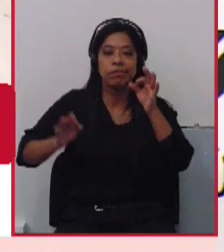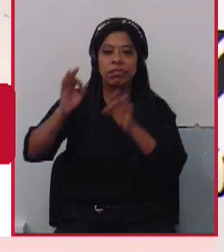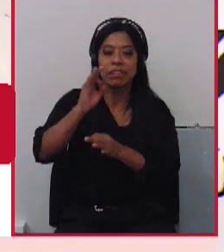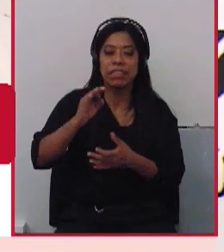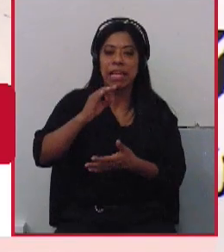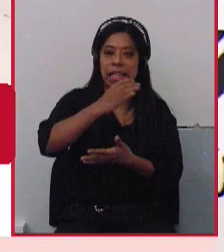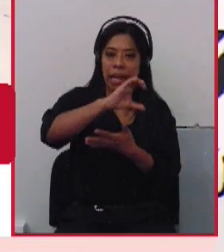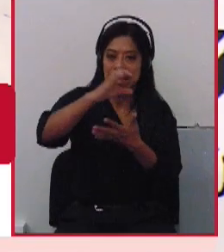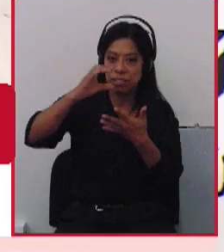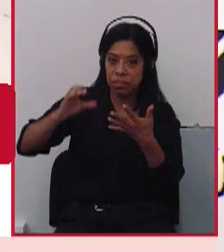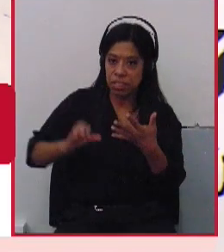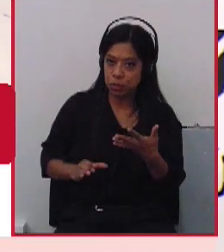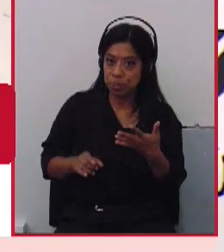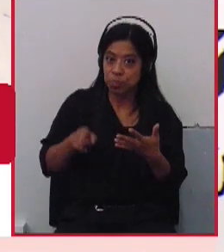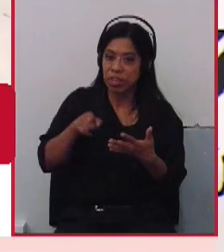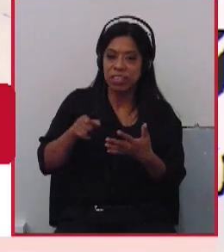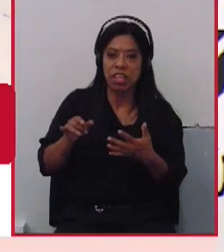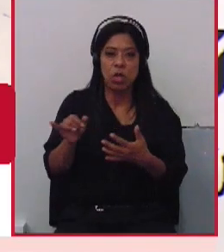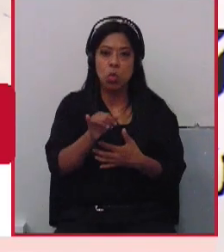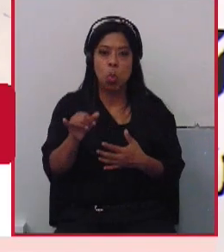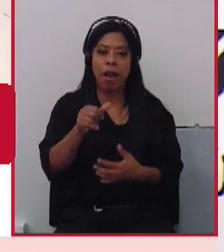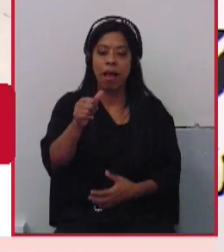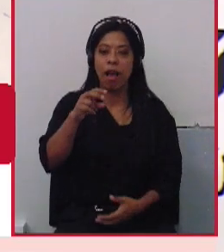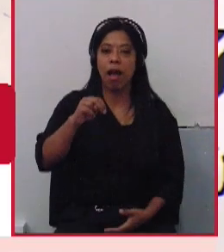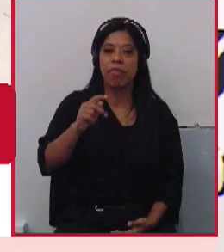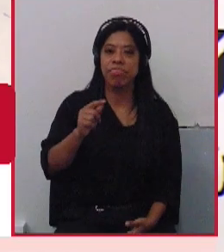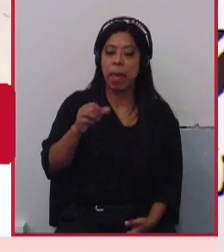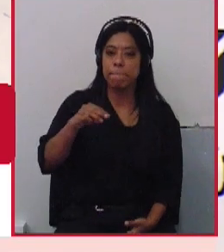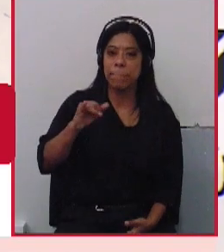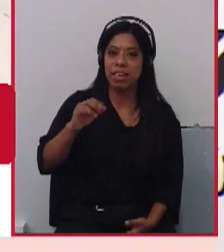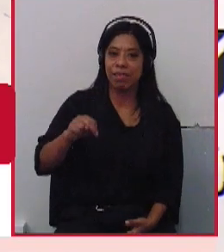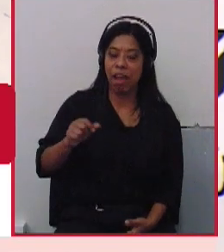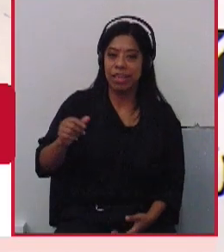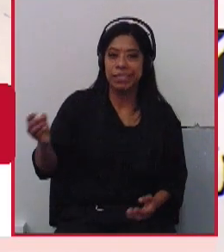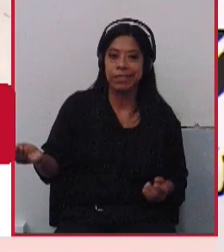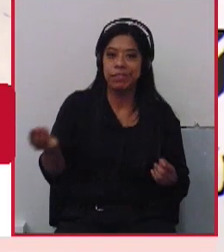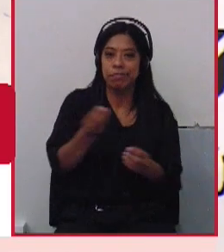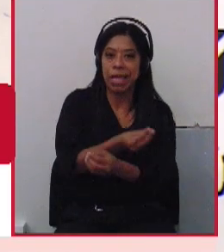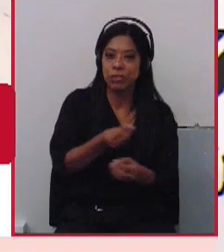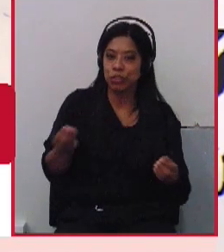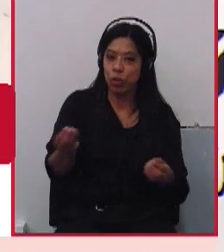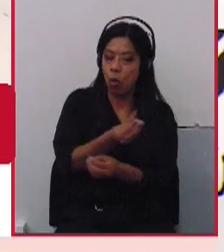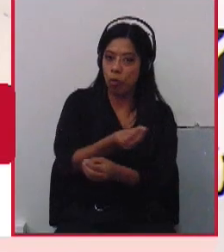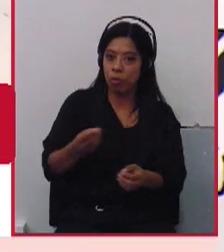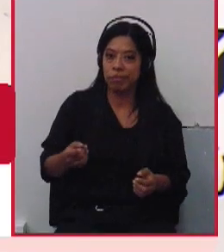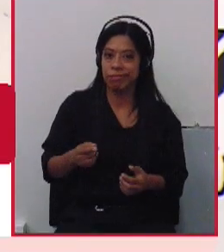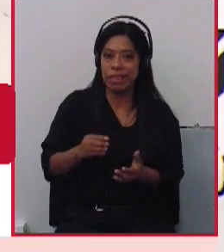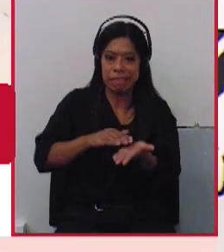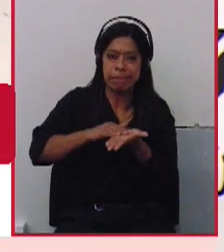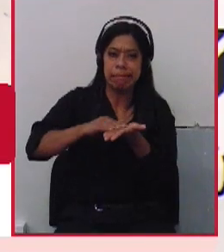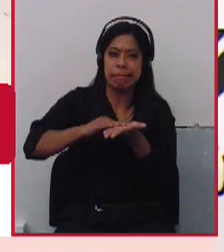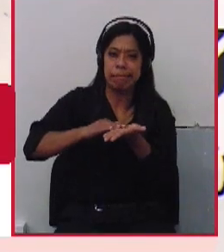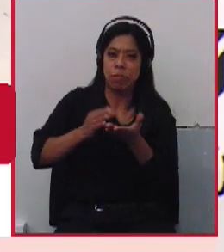clasificación. Nuestro circuito es similar al de antamina, que es un circuito inverso, para evitar la sobremolienda.